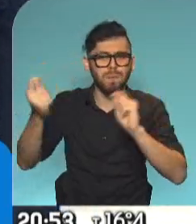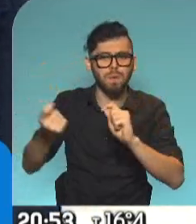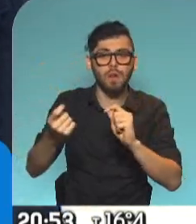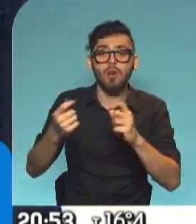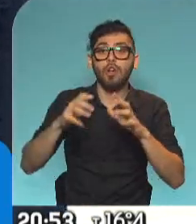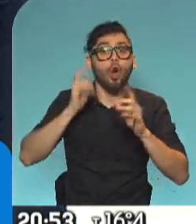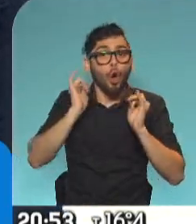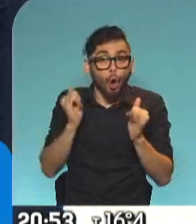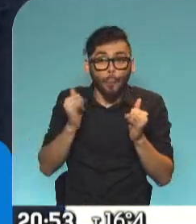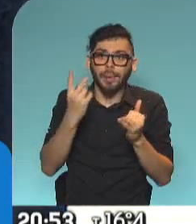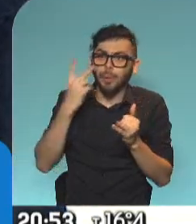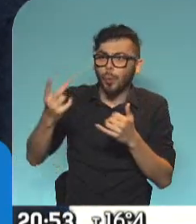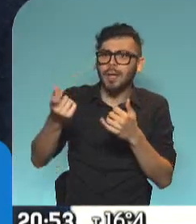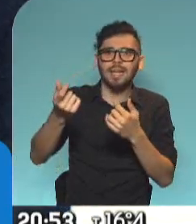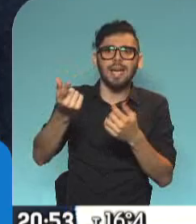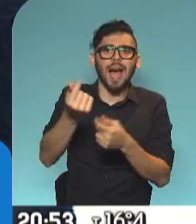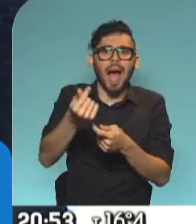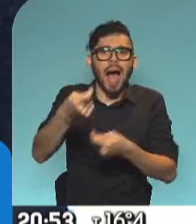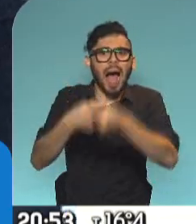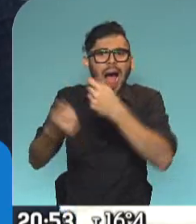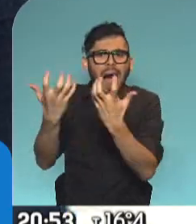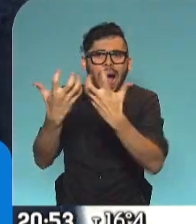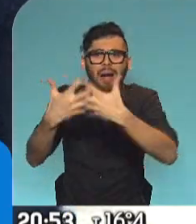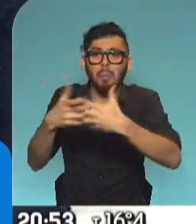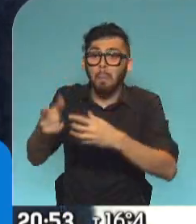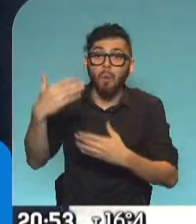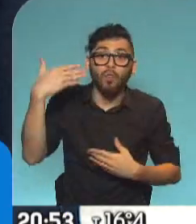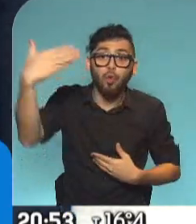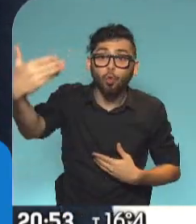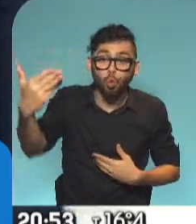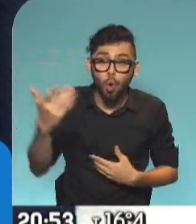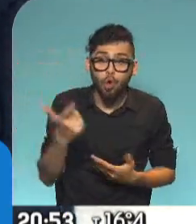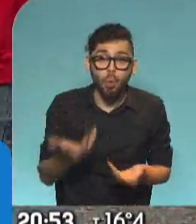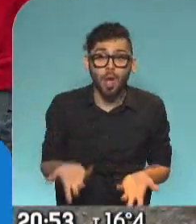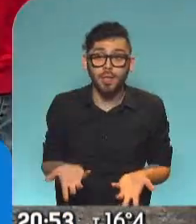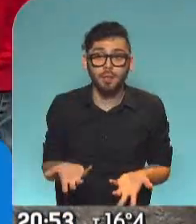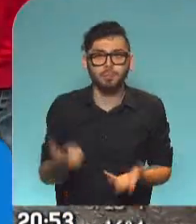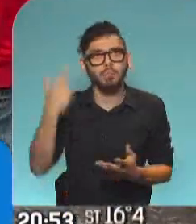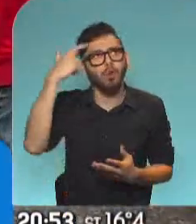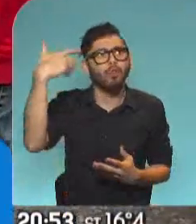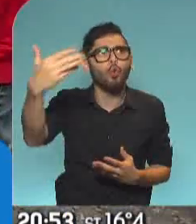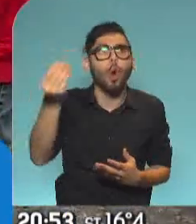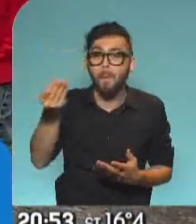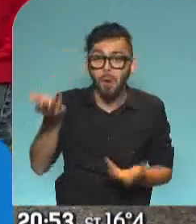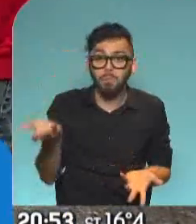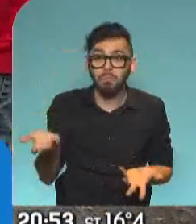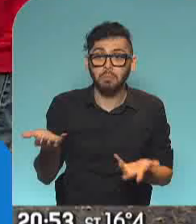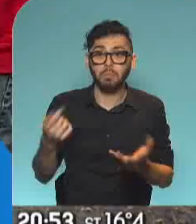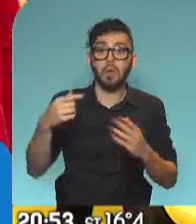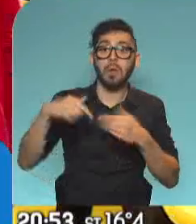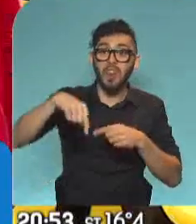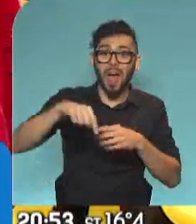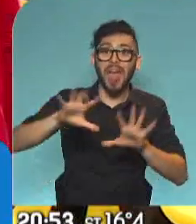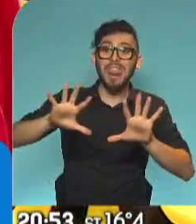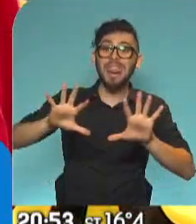sistema capitalista no hay futuro. ¿Sí? Aparece esta idea de que no se sabe qué va a pasar 10 años para adelante y